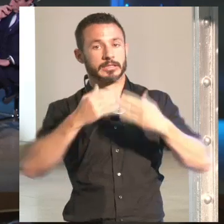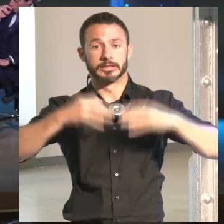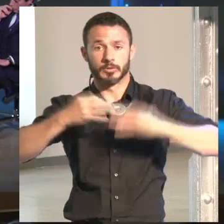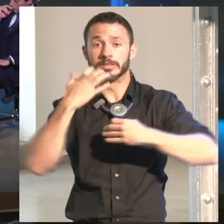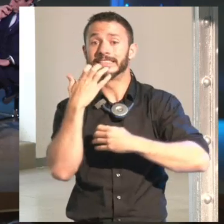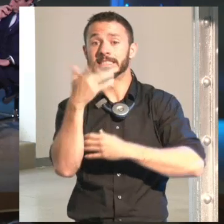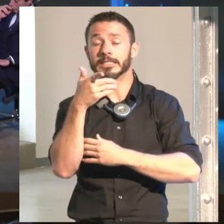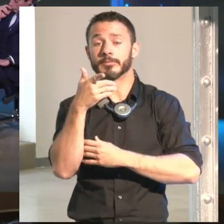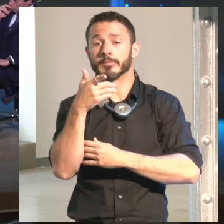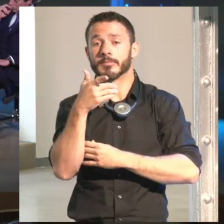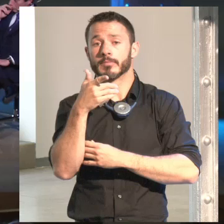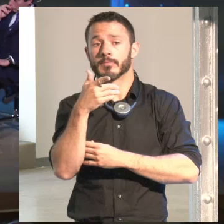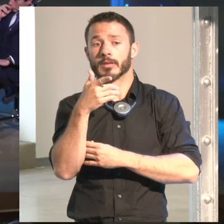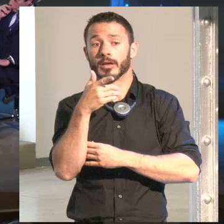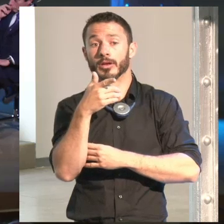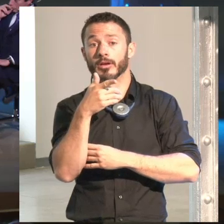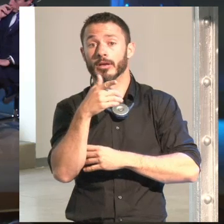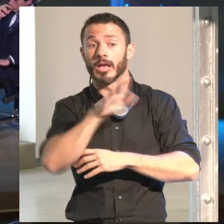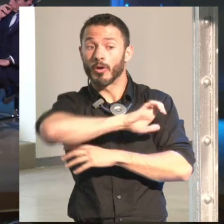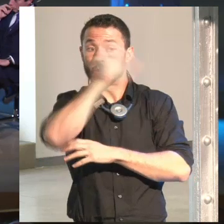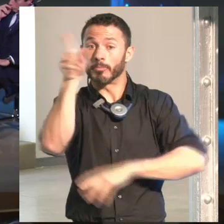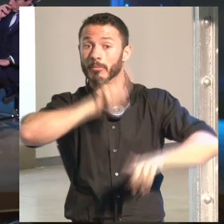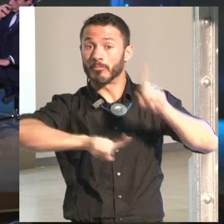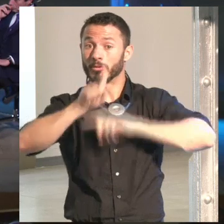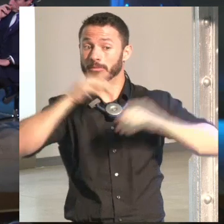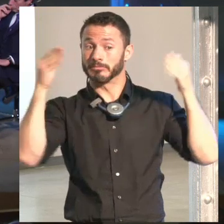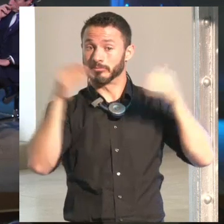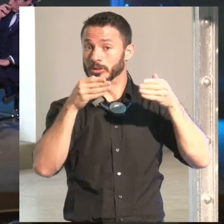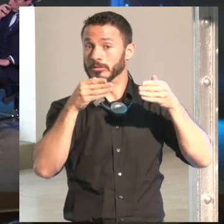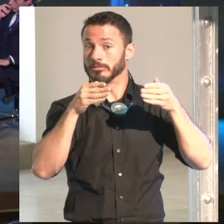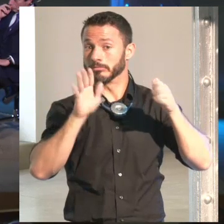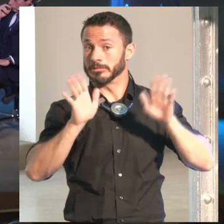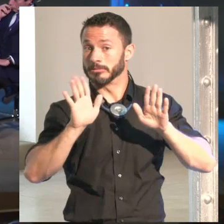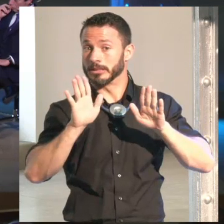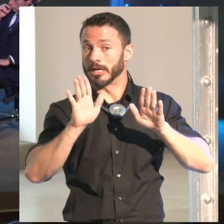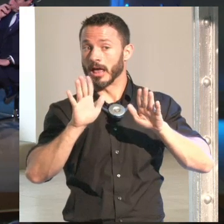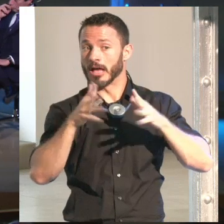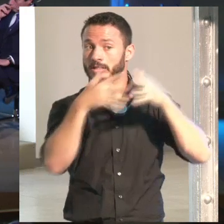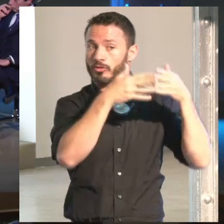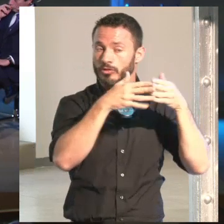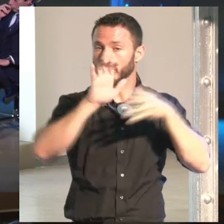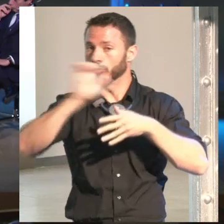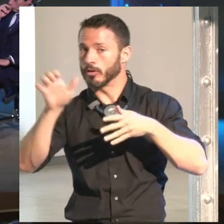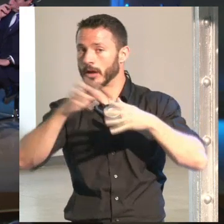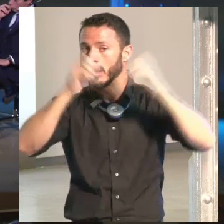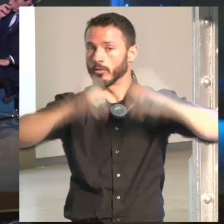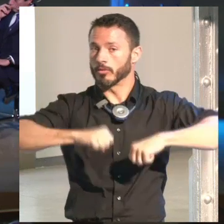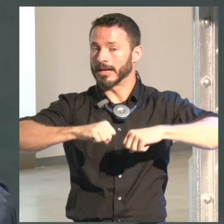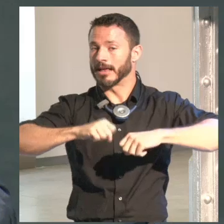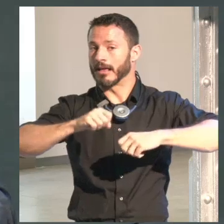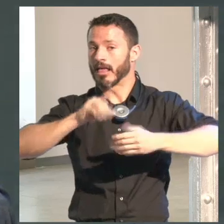miramos solamente los problemas que tiene Europa para ponerse de acuerdo con Estados Unidos sobre la transferencia de